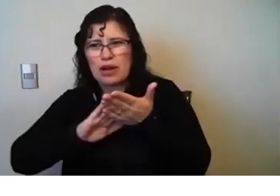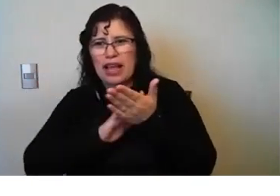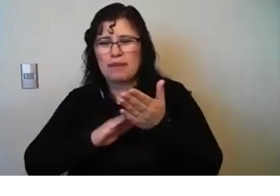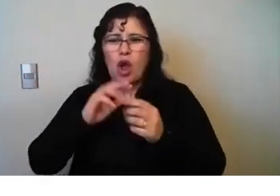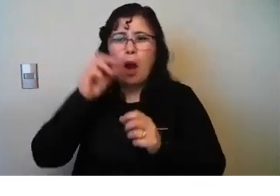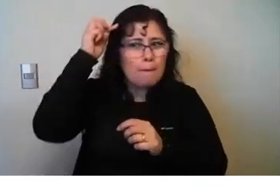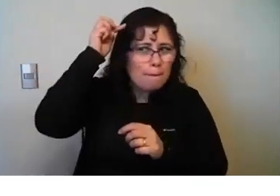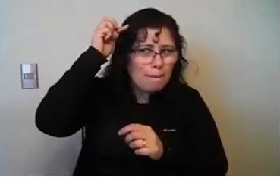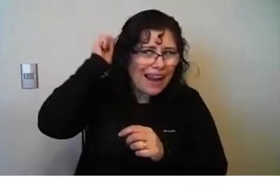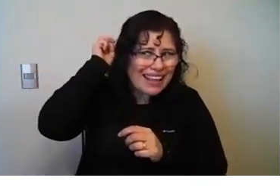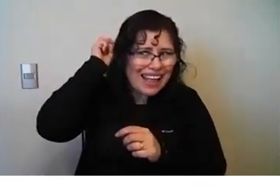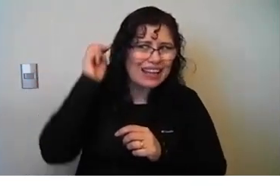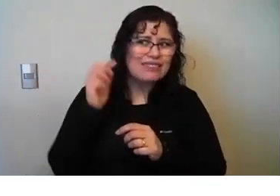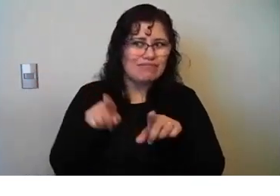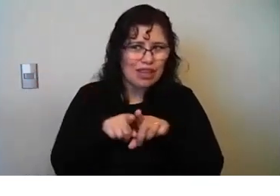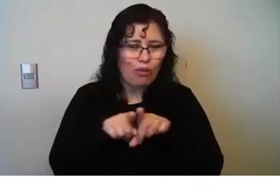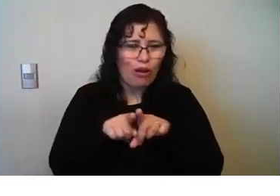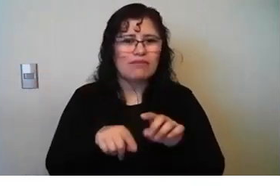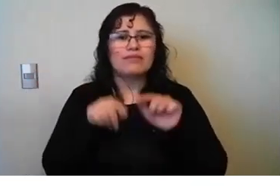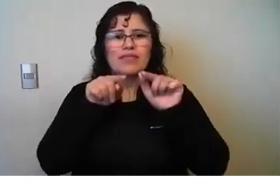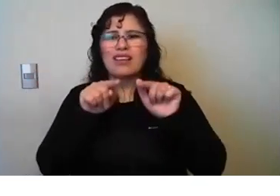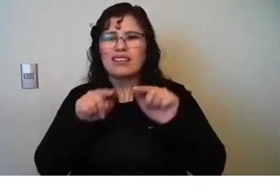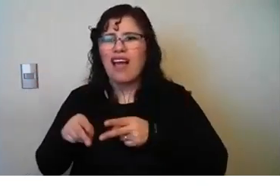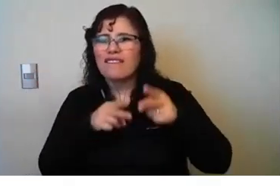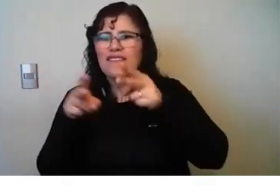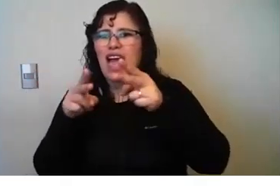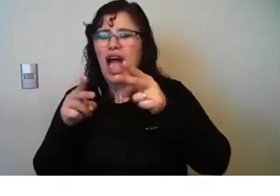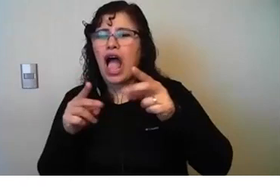lóbulo parietal también, la vía córtico-espinal.